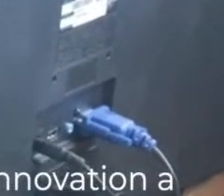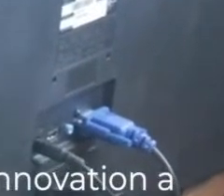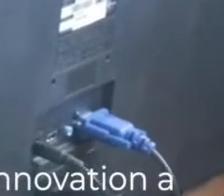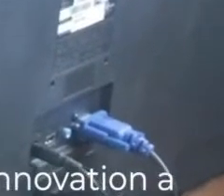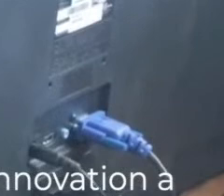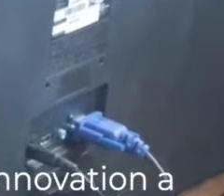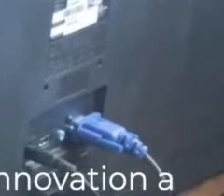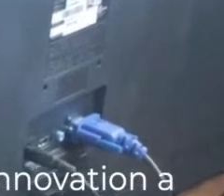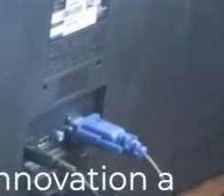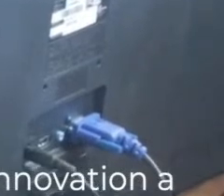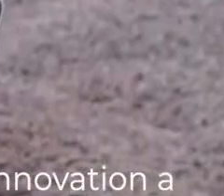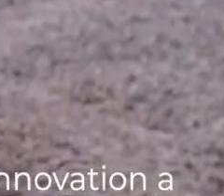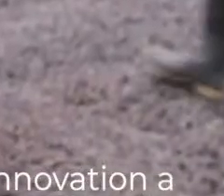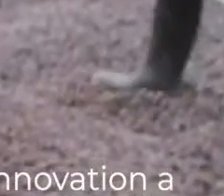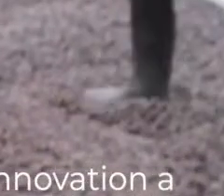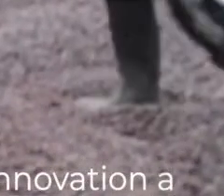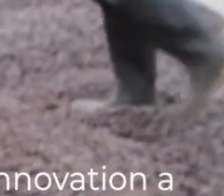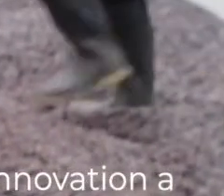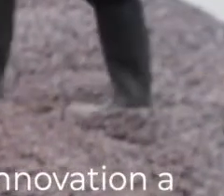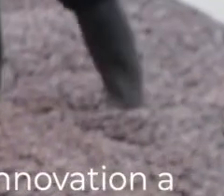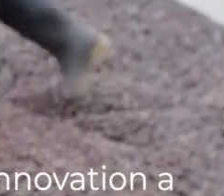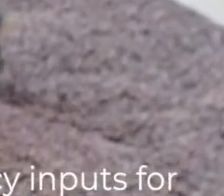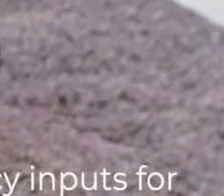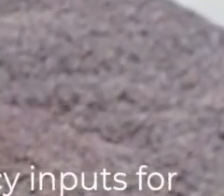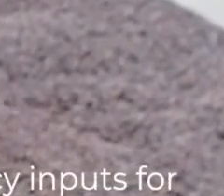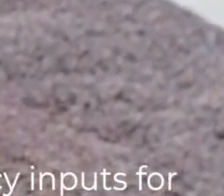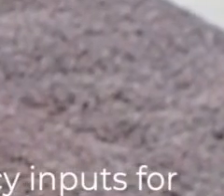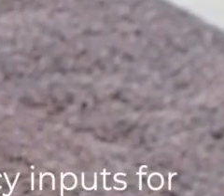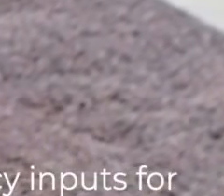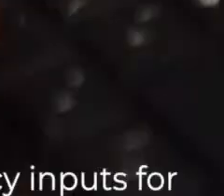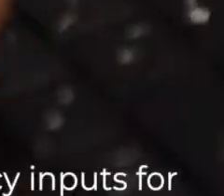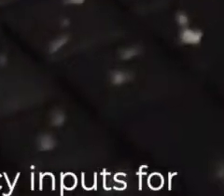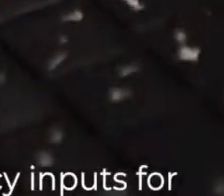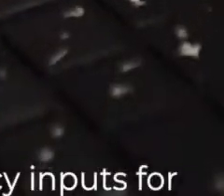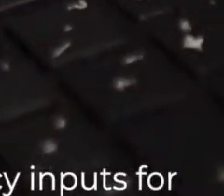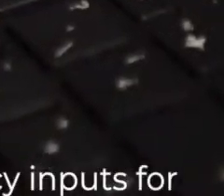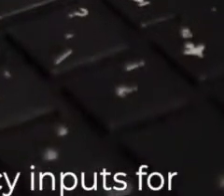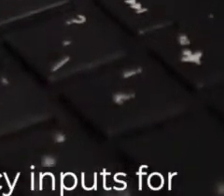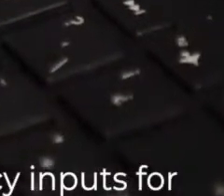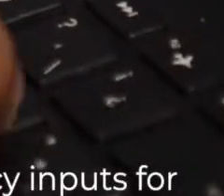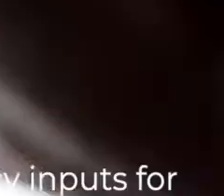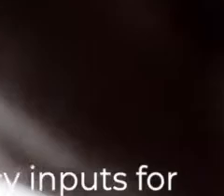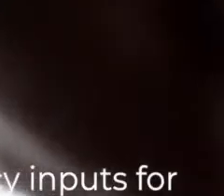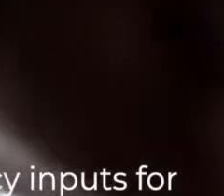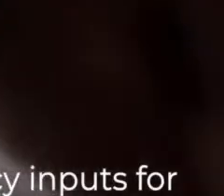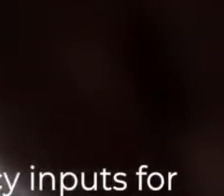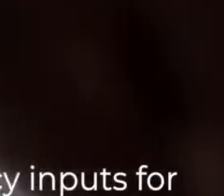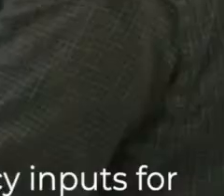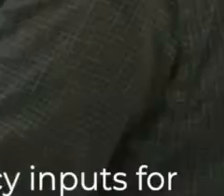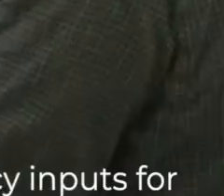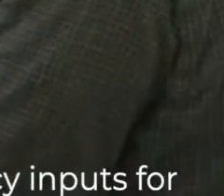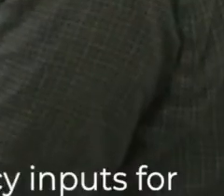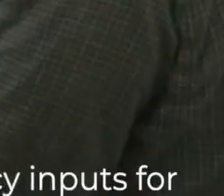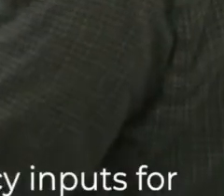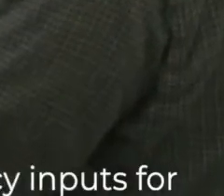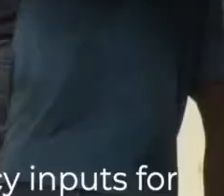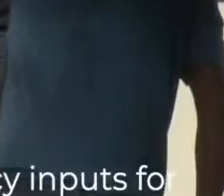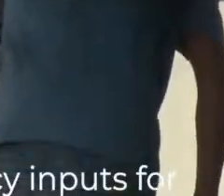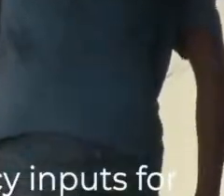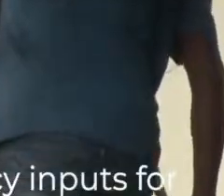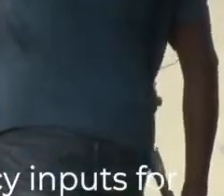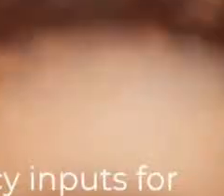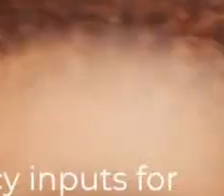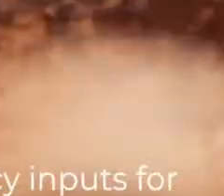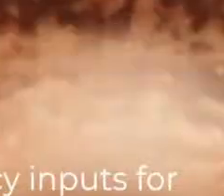sus capacidades de liderazgo y posicionamiento de su trabajo en el Ecuador y a nivel mundial, así como contar